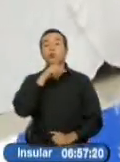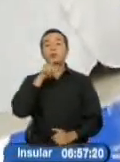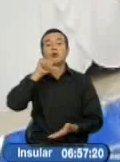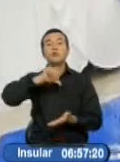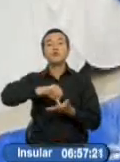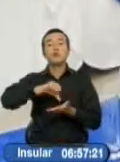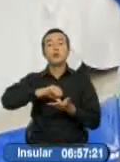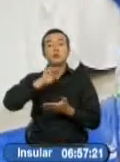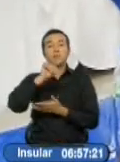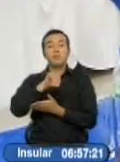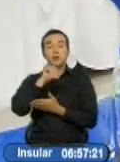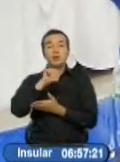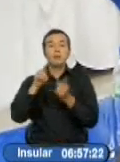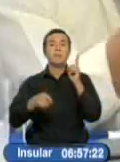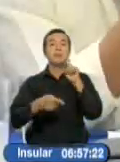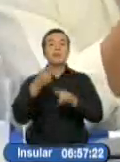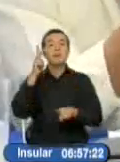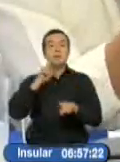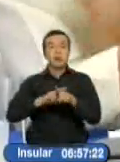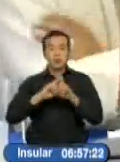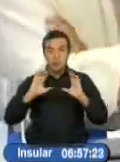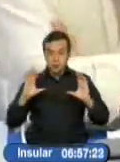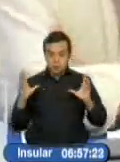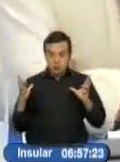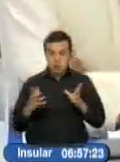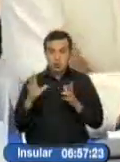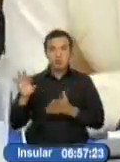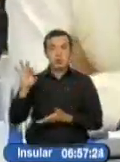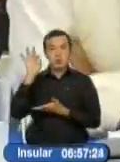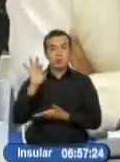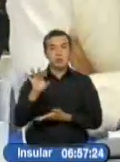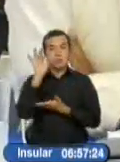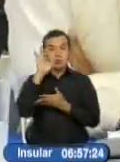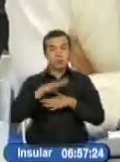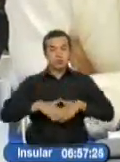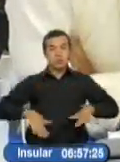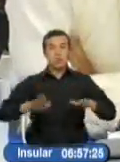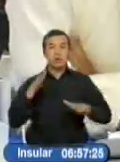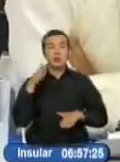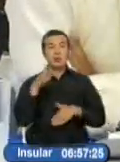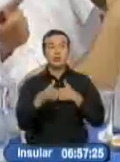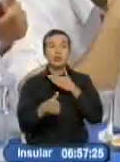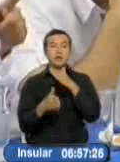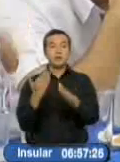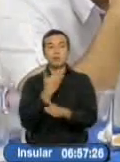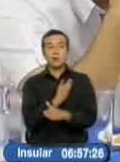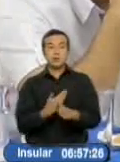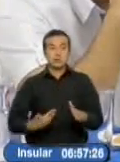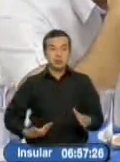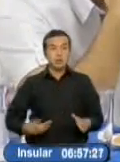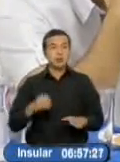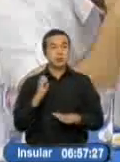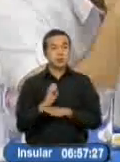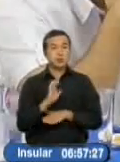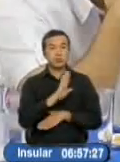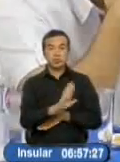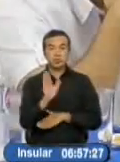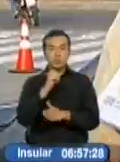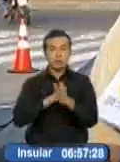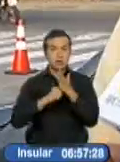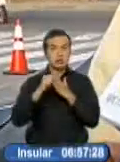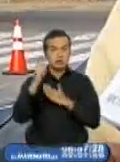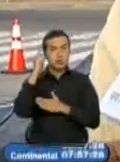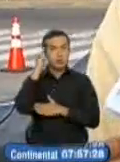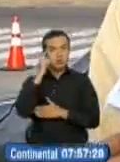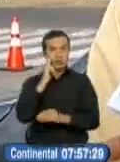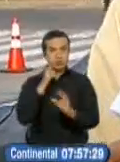que este martes reunió por primera ocasión a los principales representantes del sector pesquero artesanal con el presidente de la República y sus ministros de Estado.